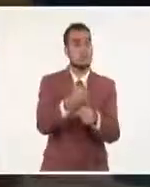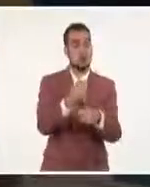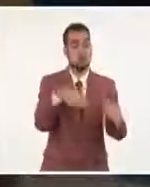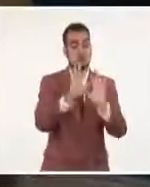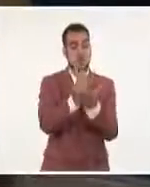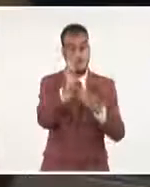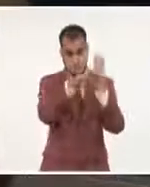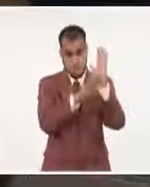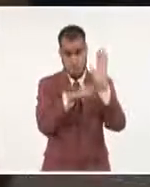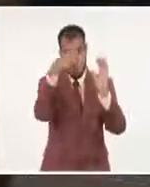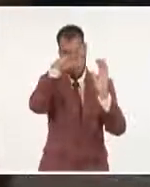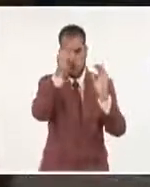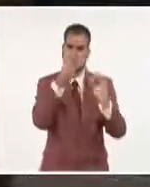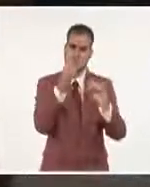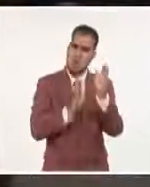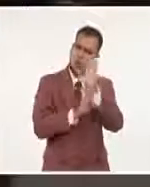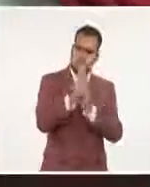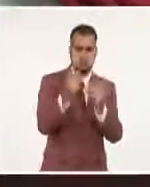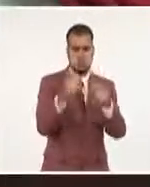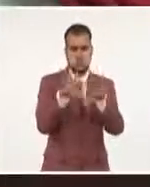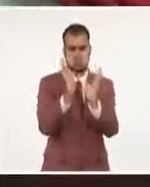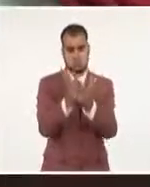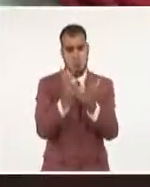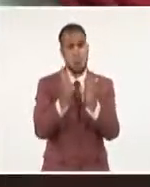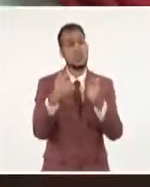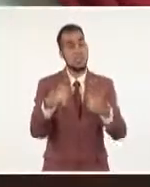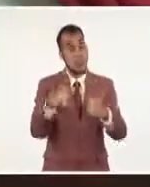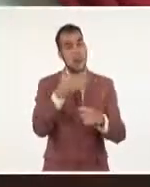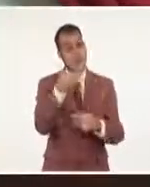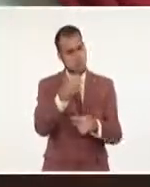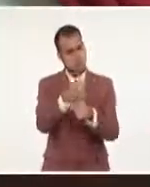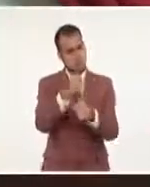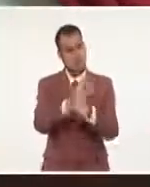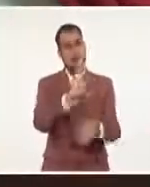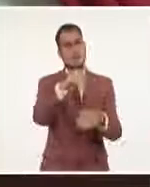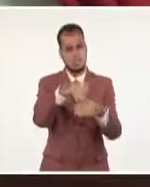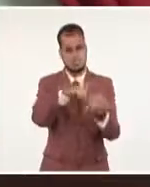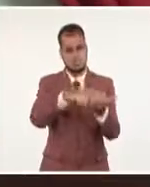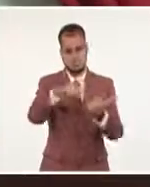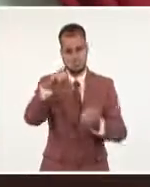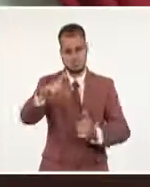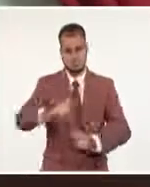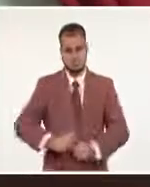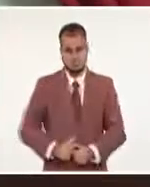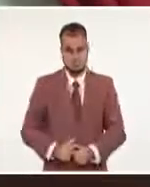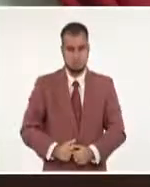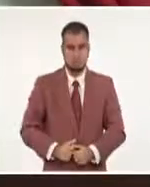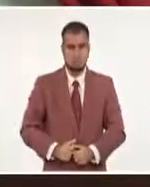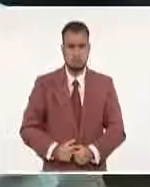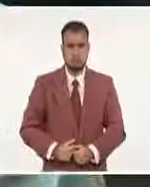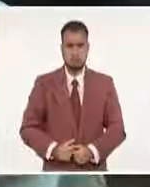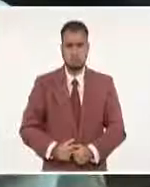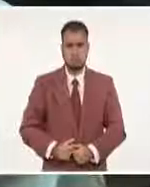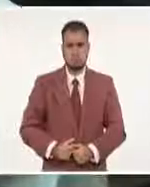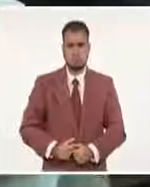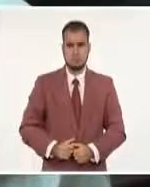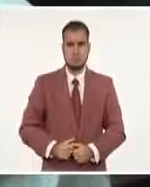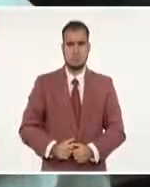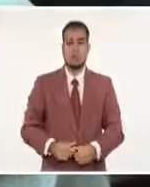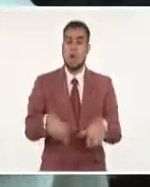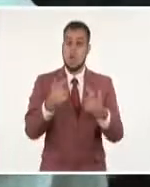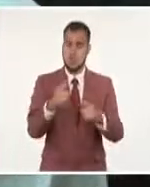para impulsar la economía, lo que requiere mejorar la labor del partido. Buscar un partido que tenga procesos que sean más democráticos,